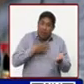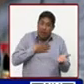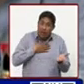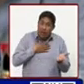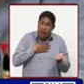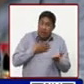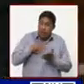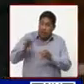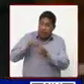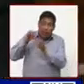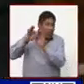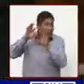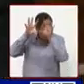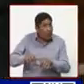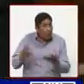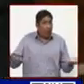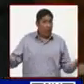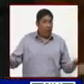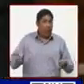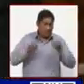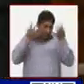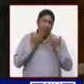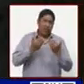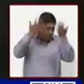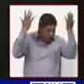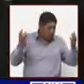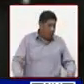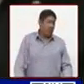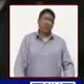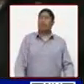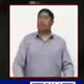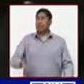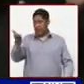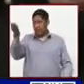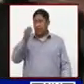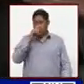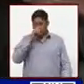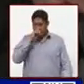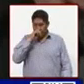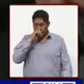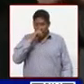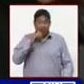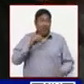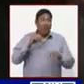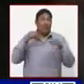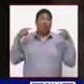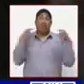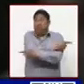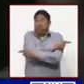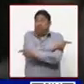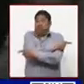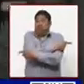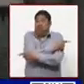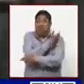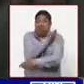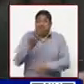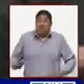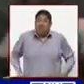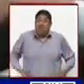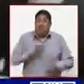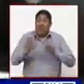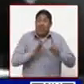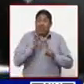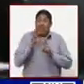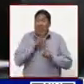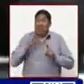involucran a su institución. Muchas gracias. Tiene la palabra. Bien, fuego cruzado entre Costa y